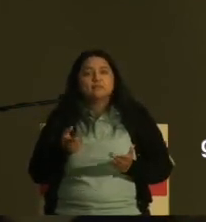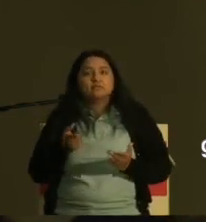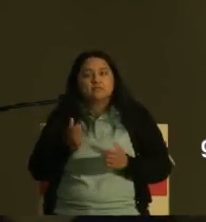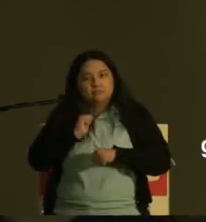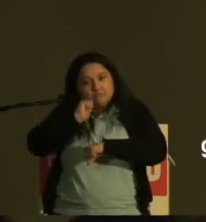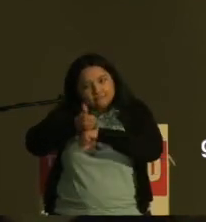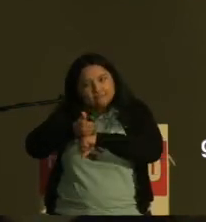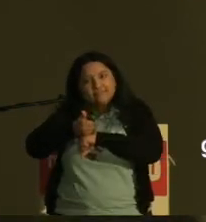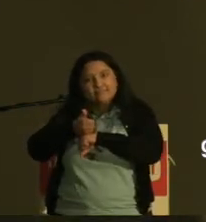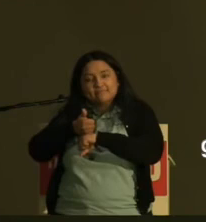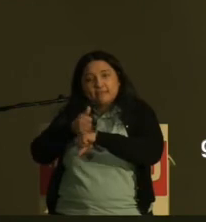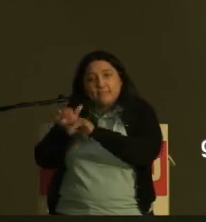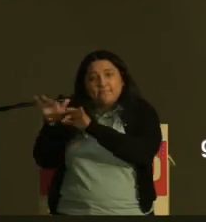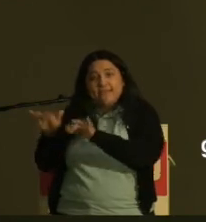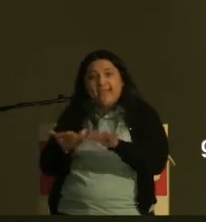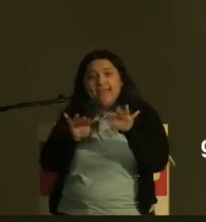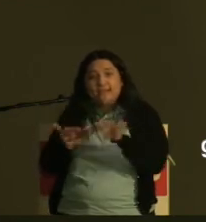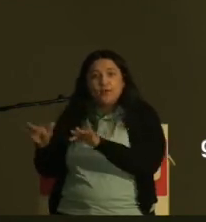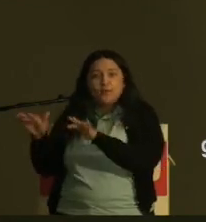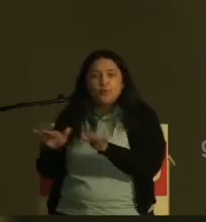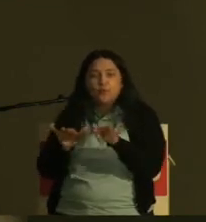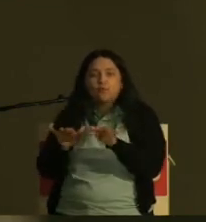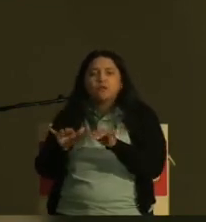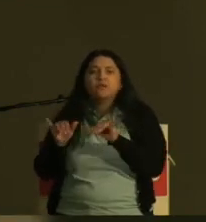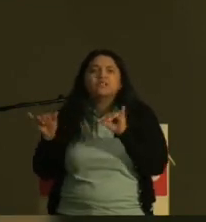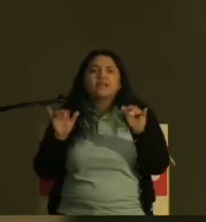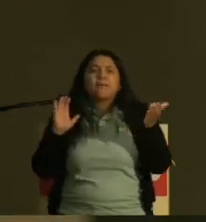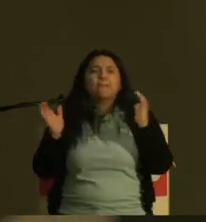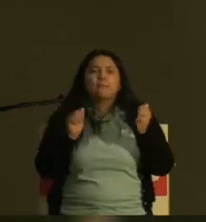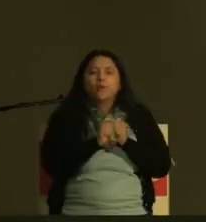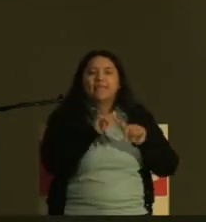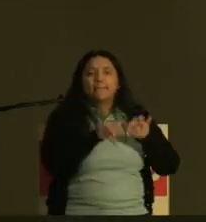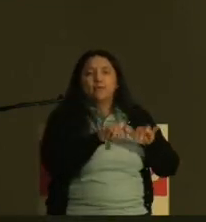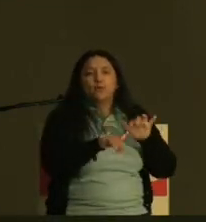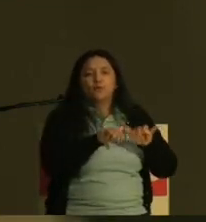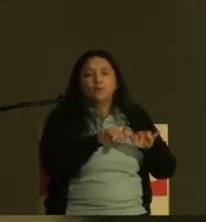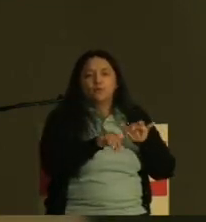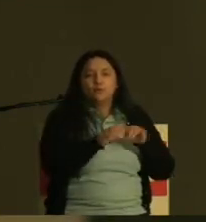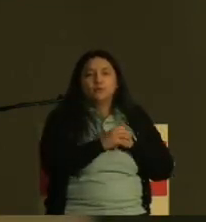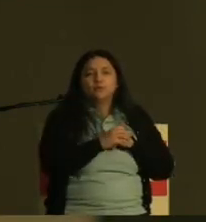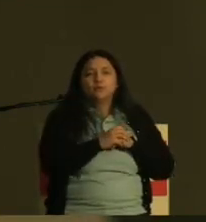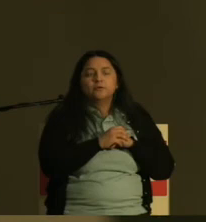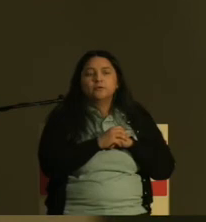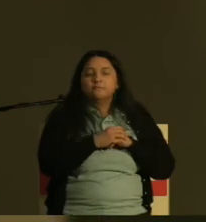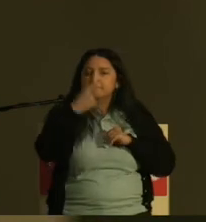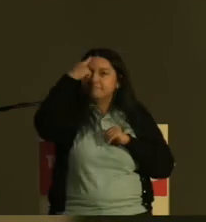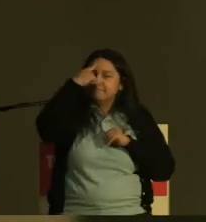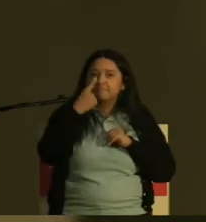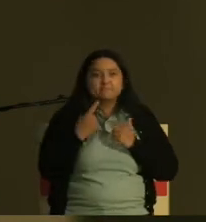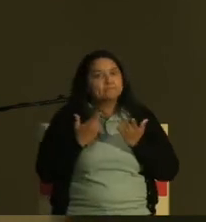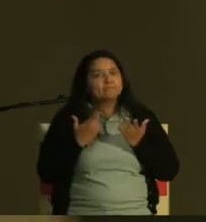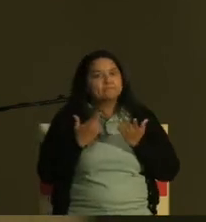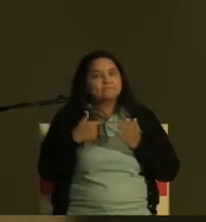un piano... que alguien que compone en una computadora. Y ahí fue que dije que pensé que había sido un error pasar de